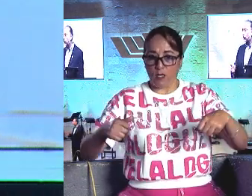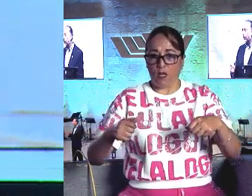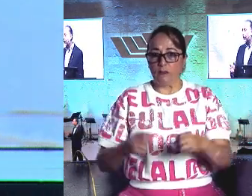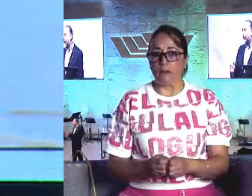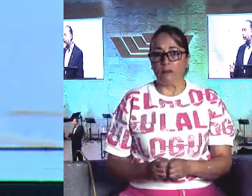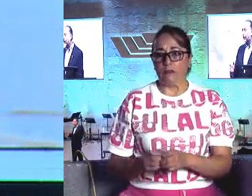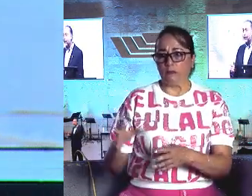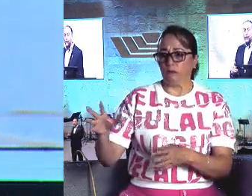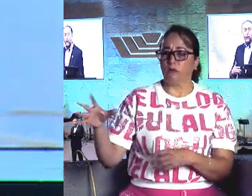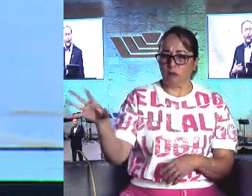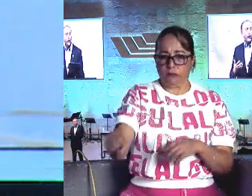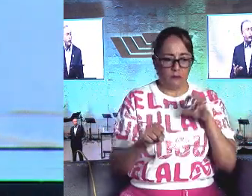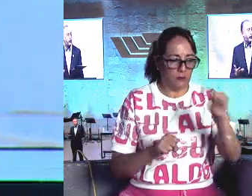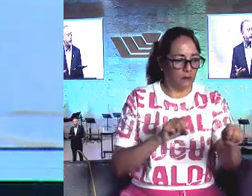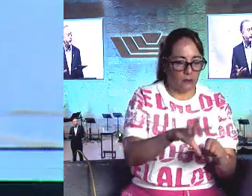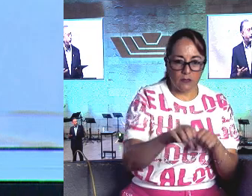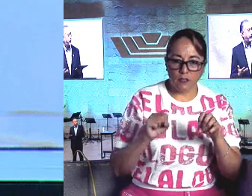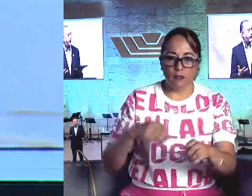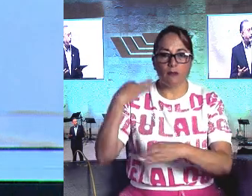Venezuela y llevar ayuda.